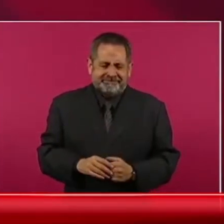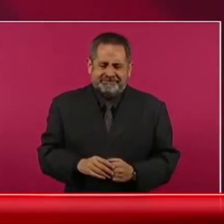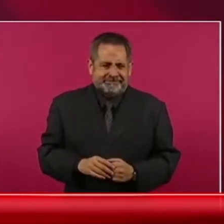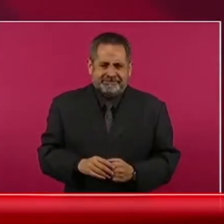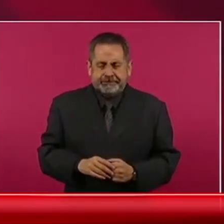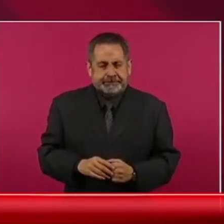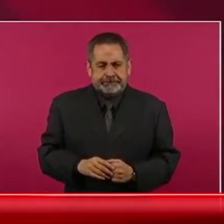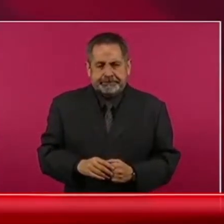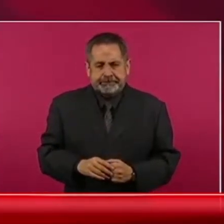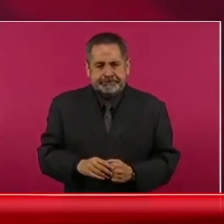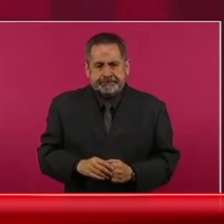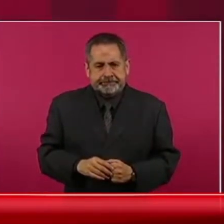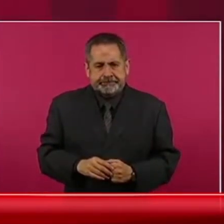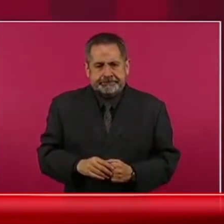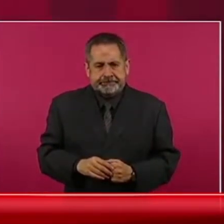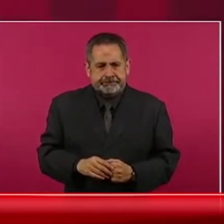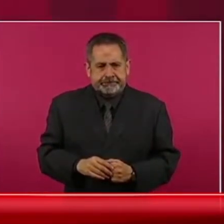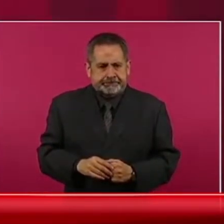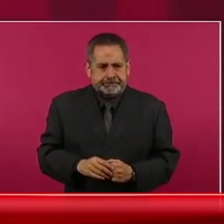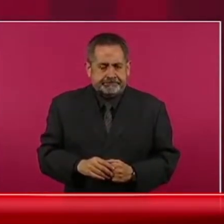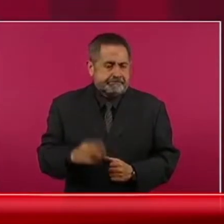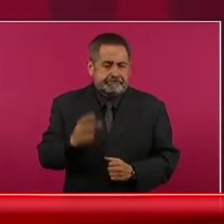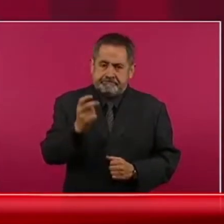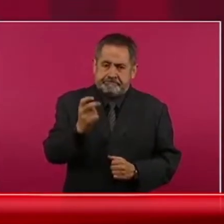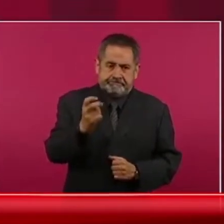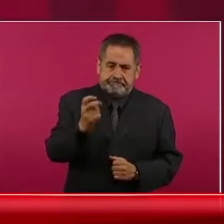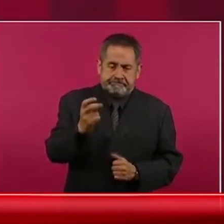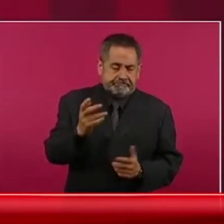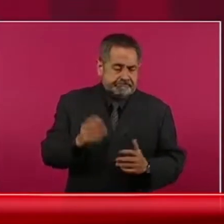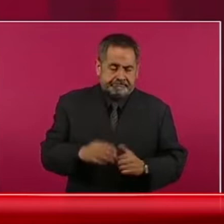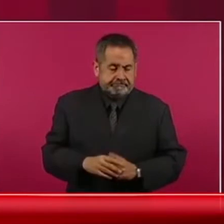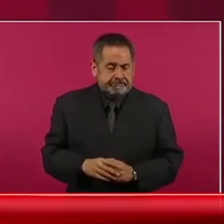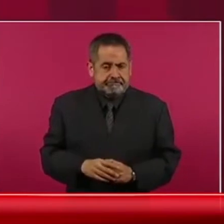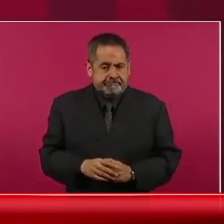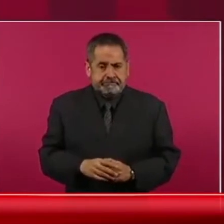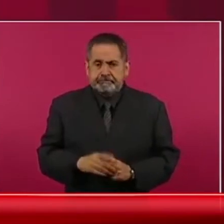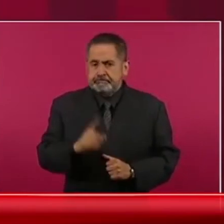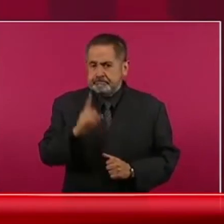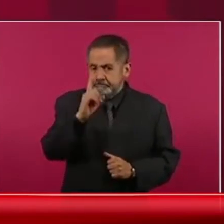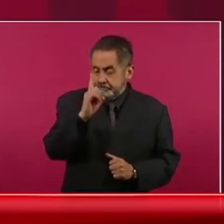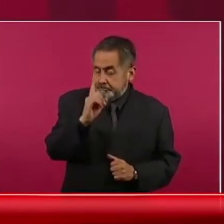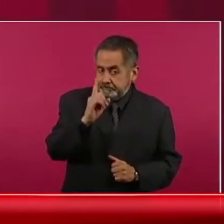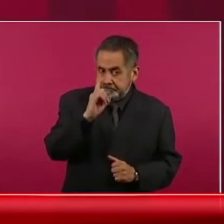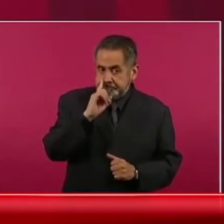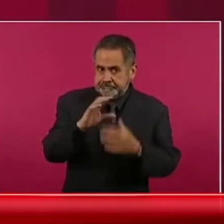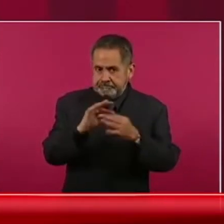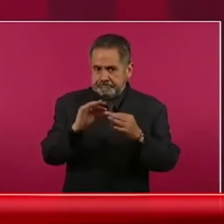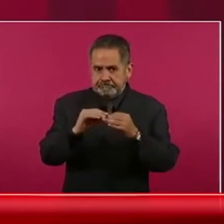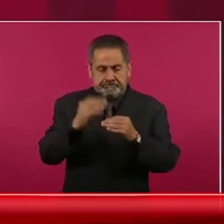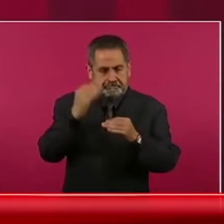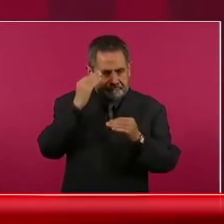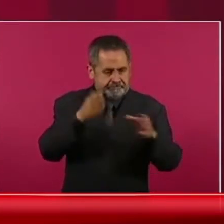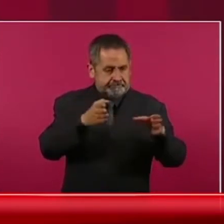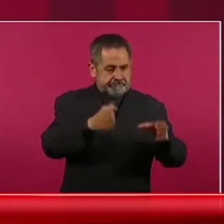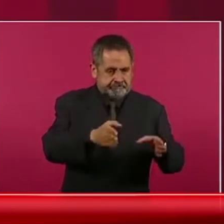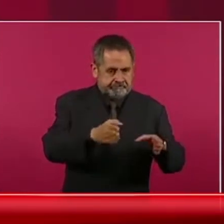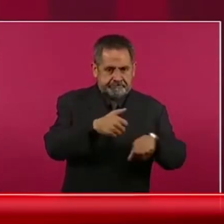Entonces, esa es una primera etapa, un